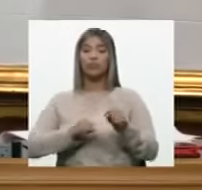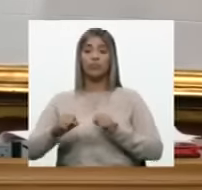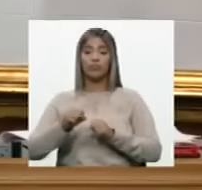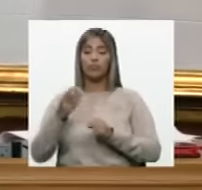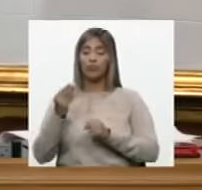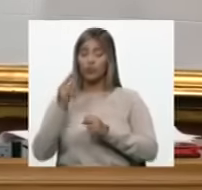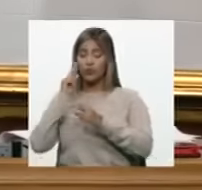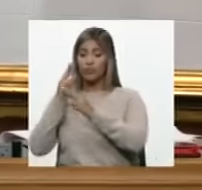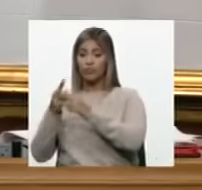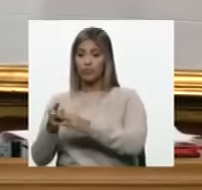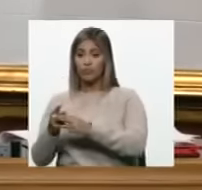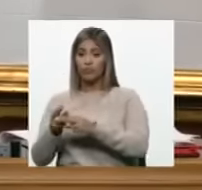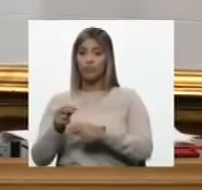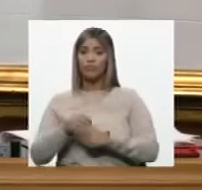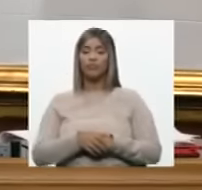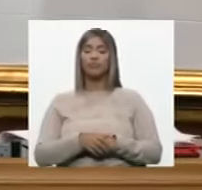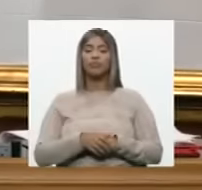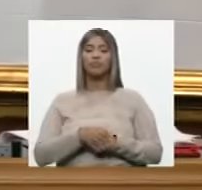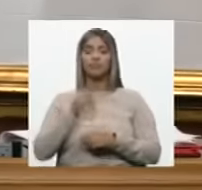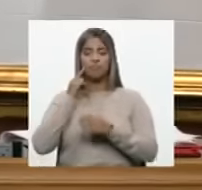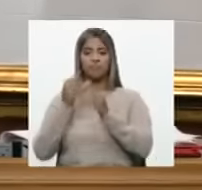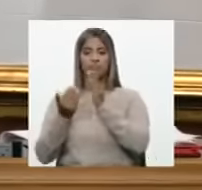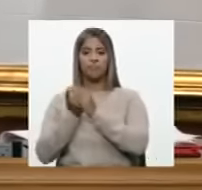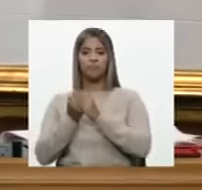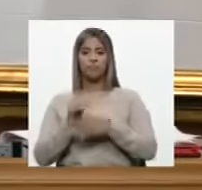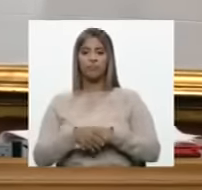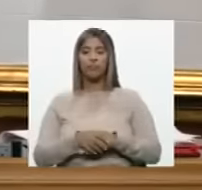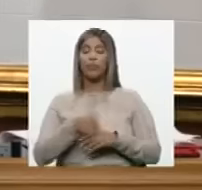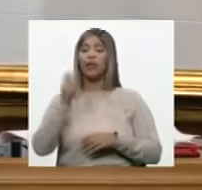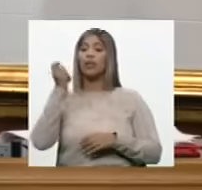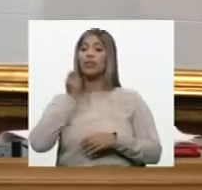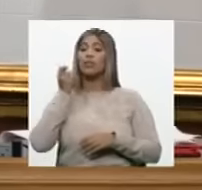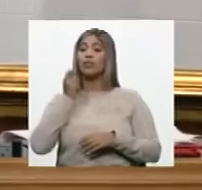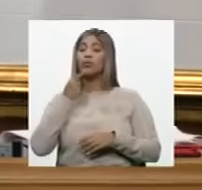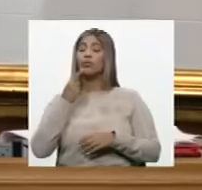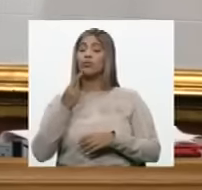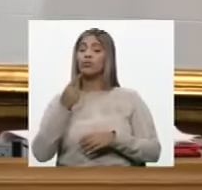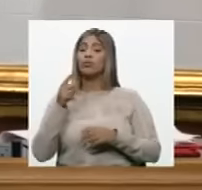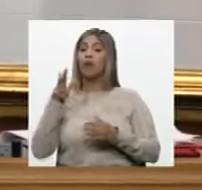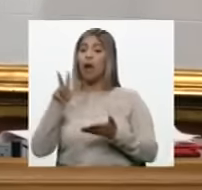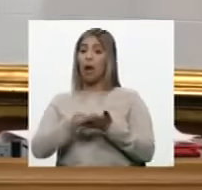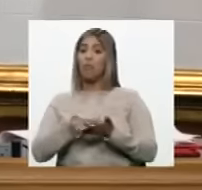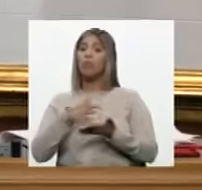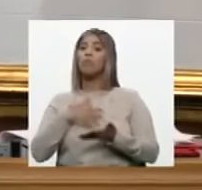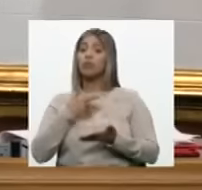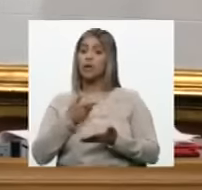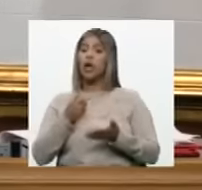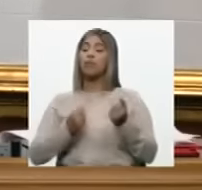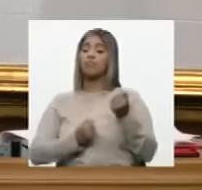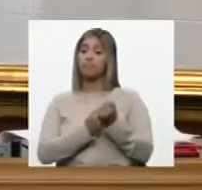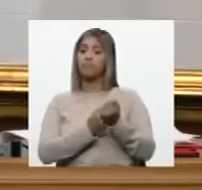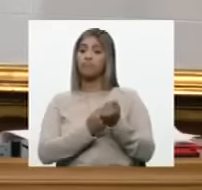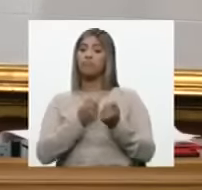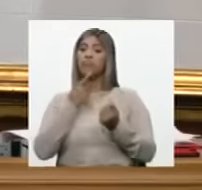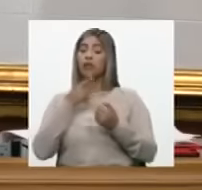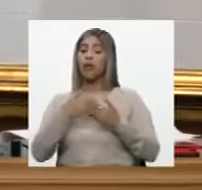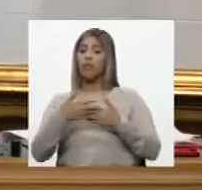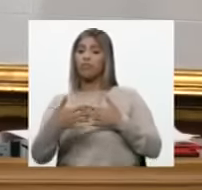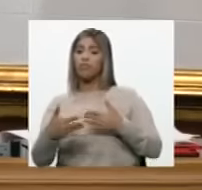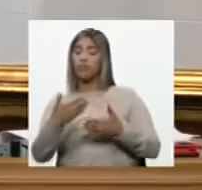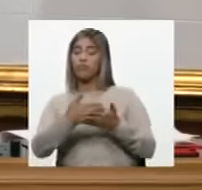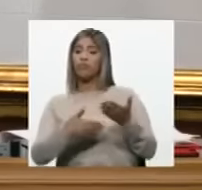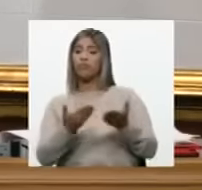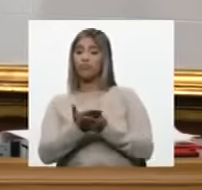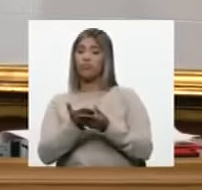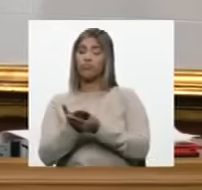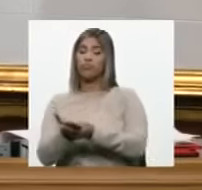legislatura. En consideración, las honorables diputadas y los honorables diputados que estén a favor de extender el lapso para la presentación